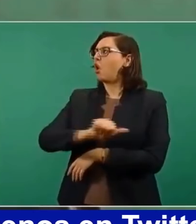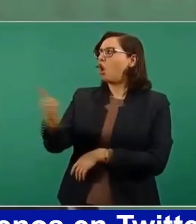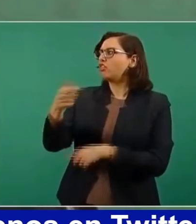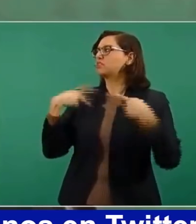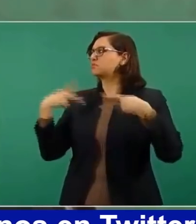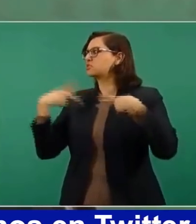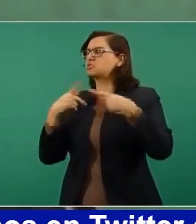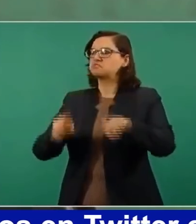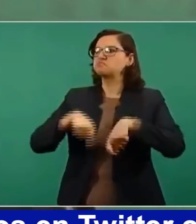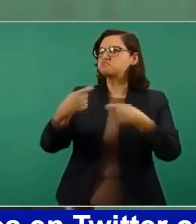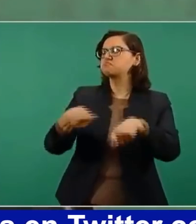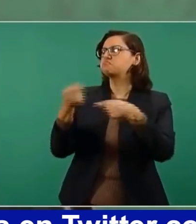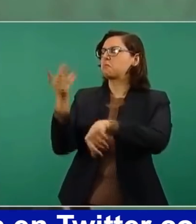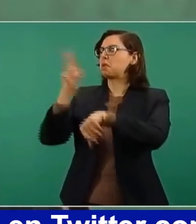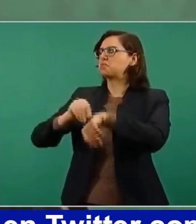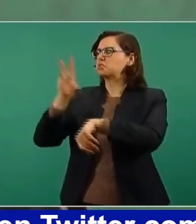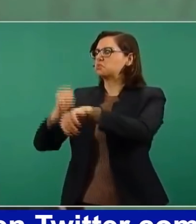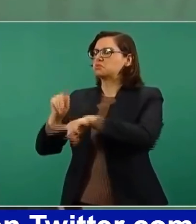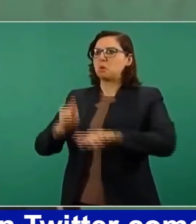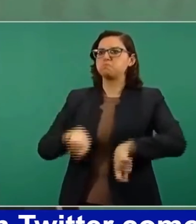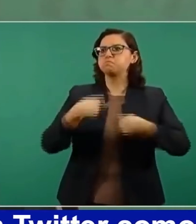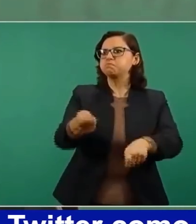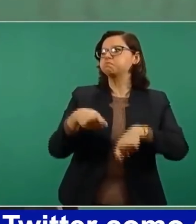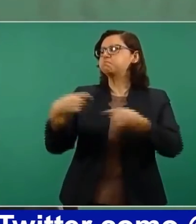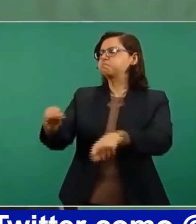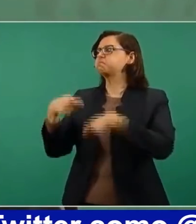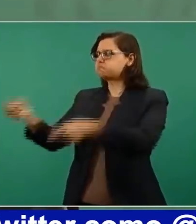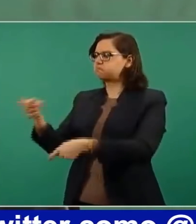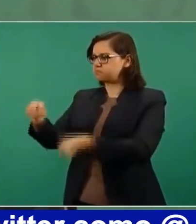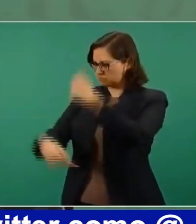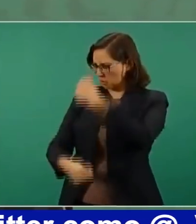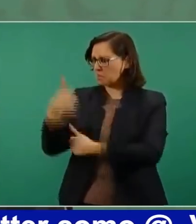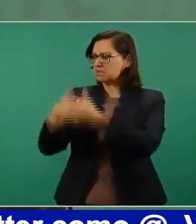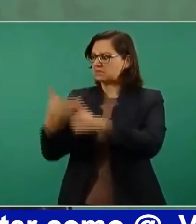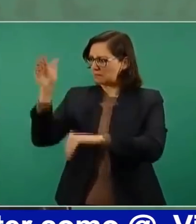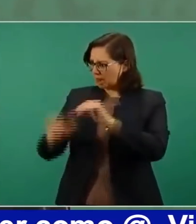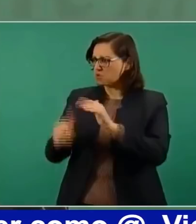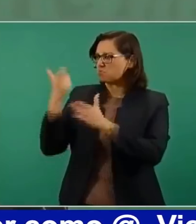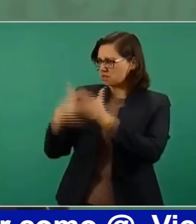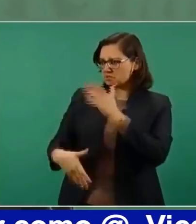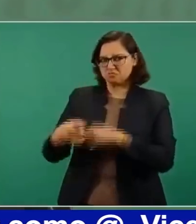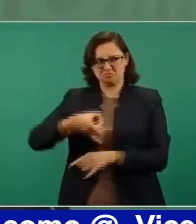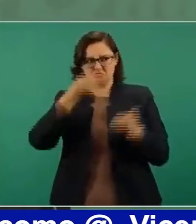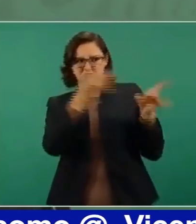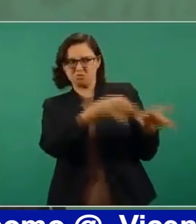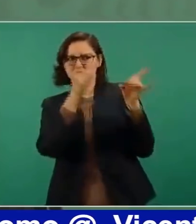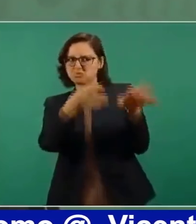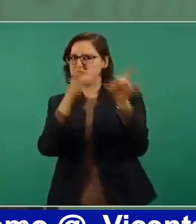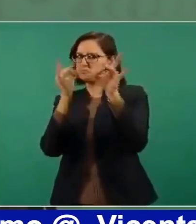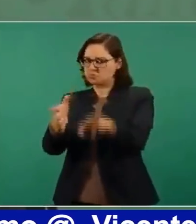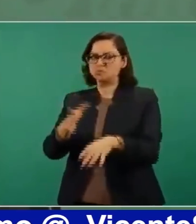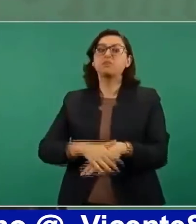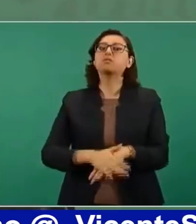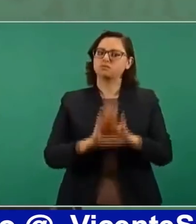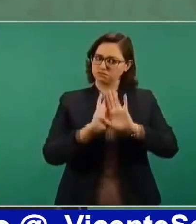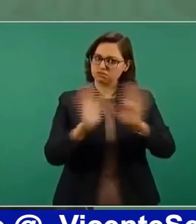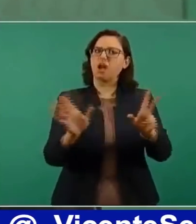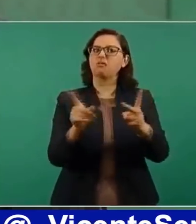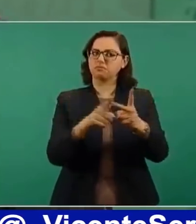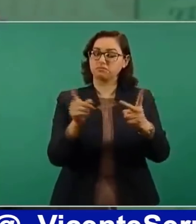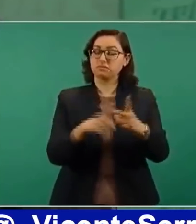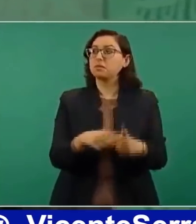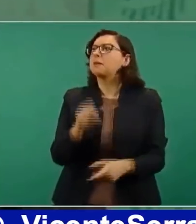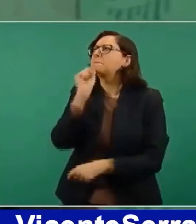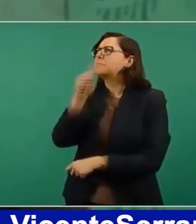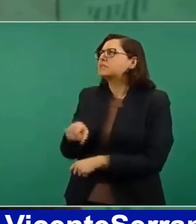más competencia. ¿Lo mismo en el precio del gas, presidente? Igual. Y estamos teniendo